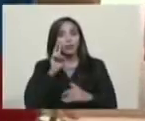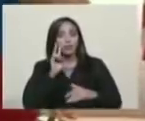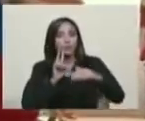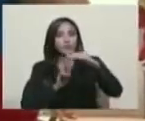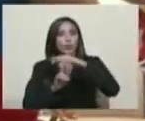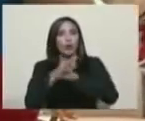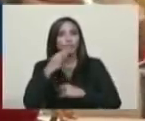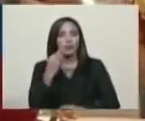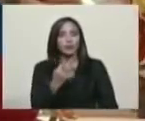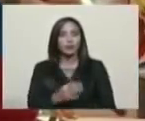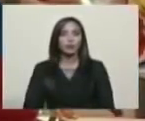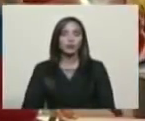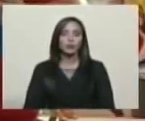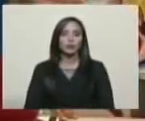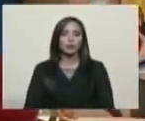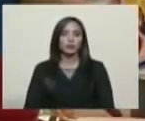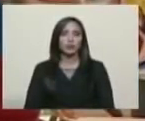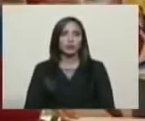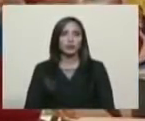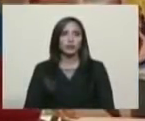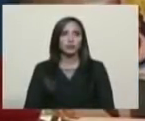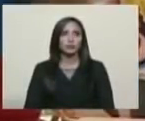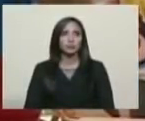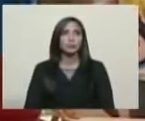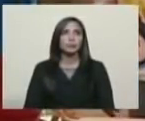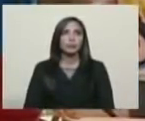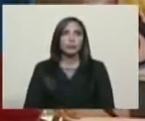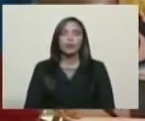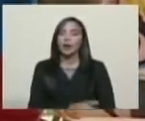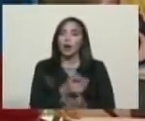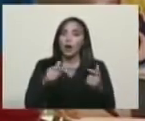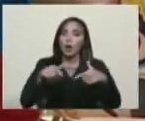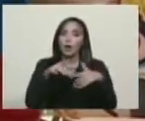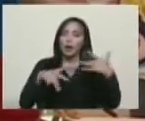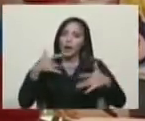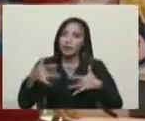pequeños y pequeñas mineras de nuestro país. De verdad que hoy hacemos un acto